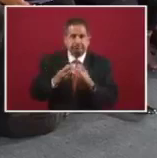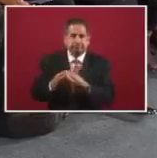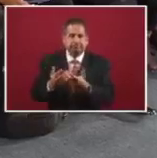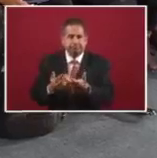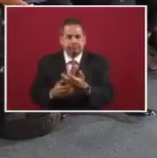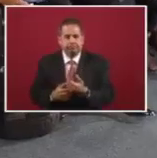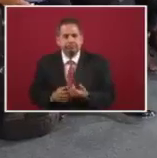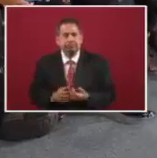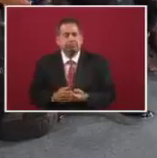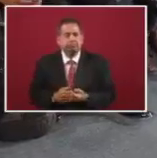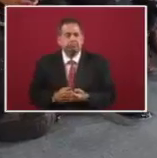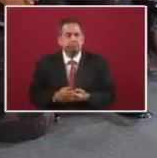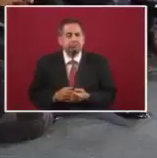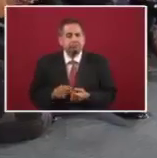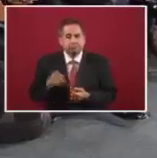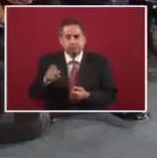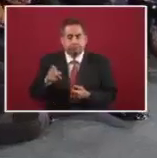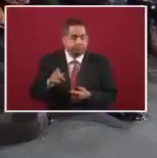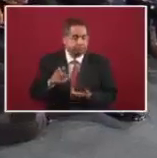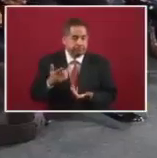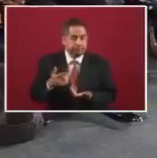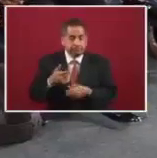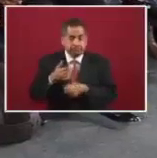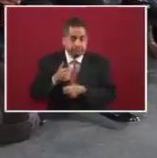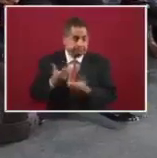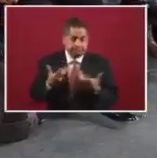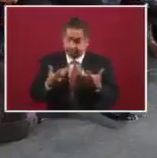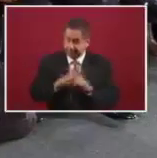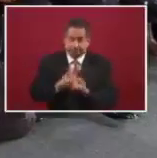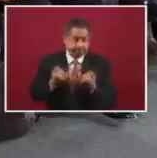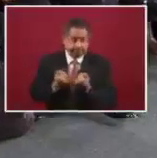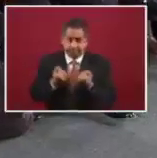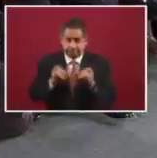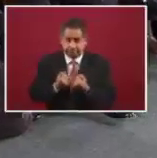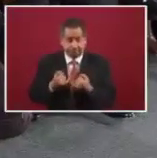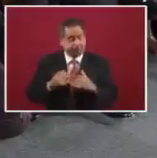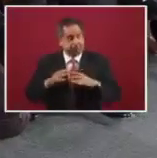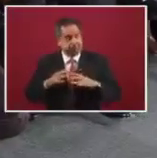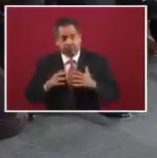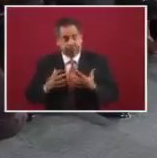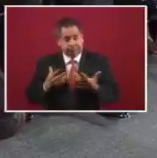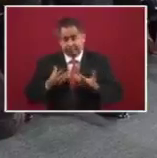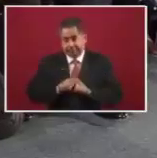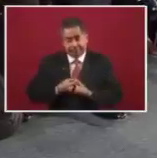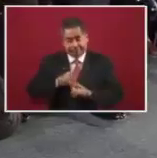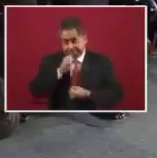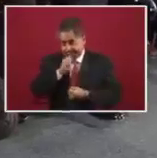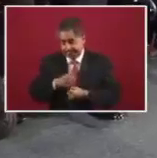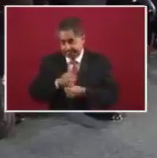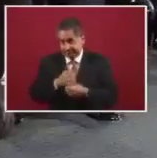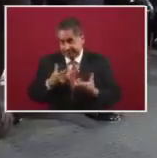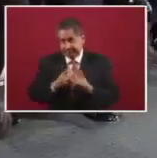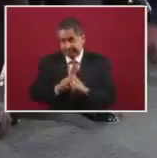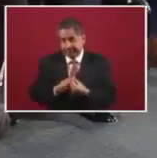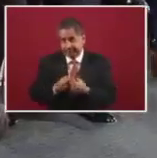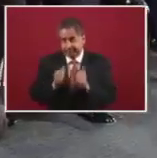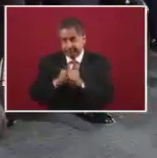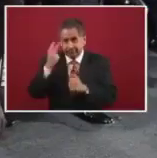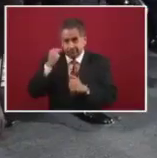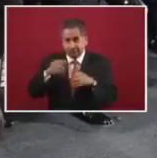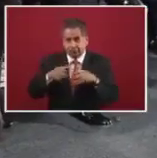Y padecen pues también de todas estas